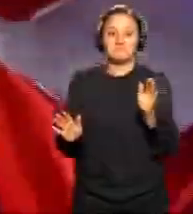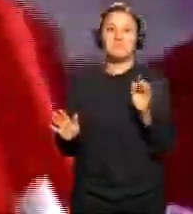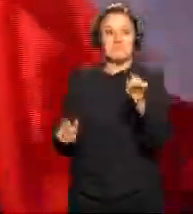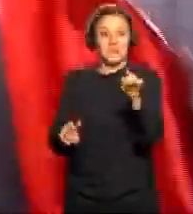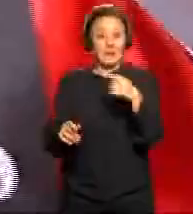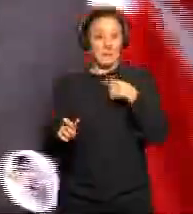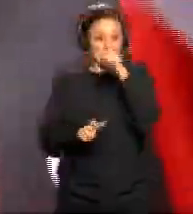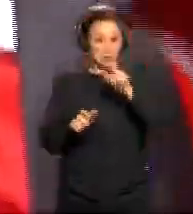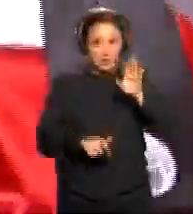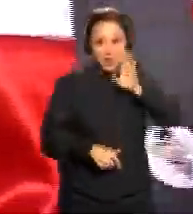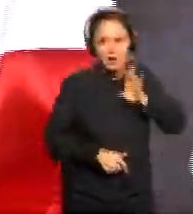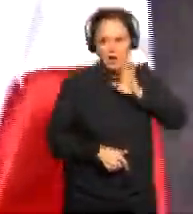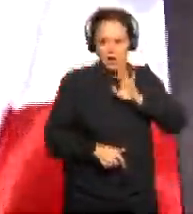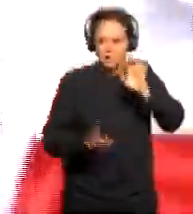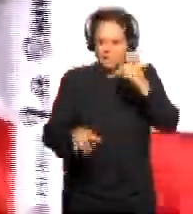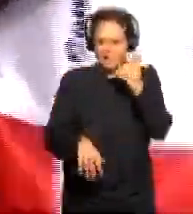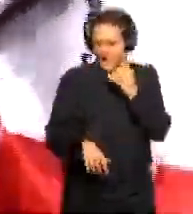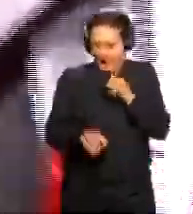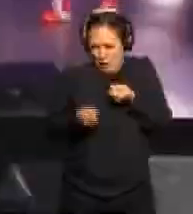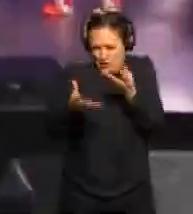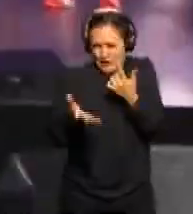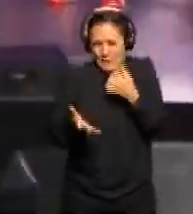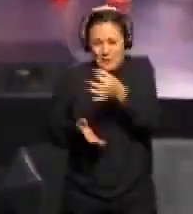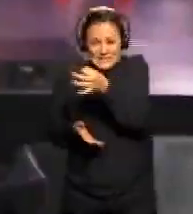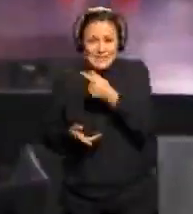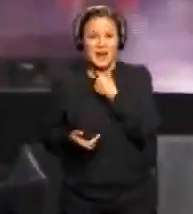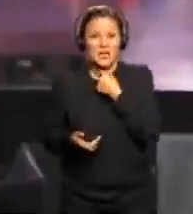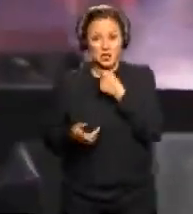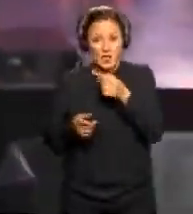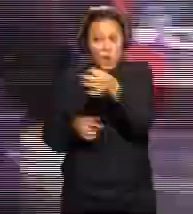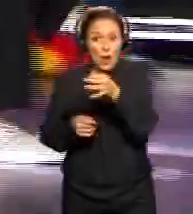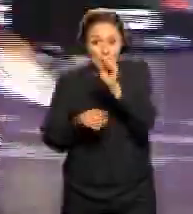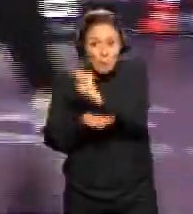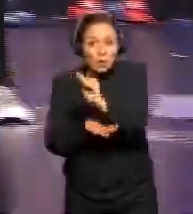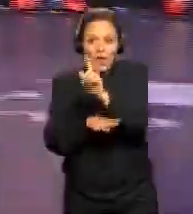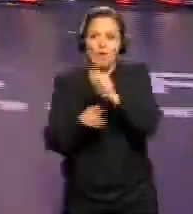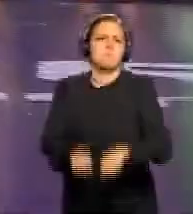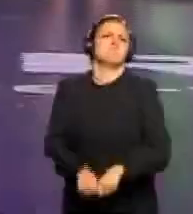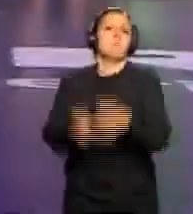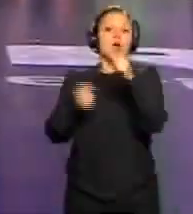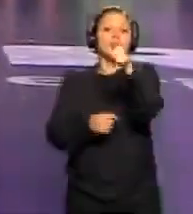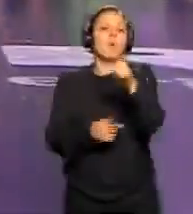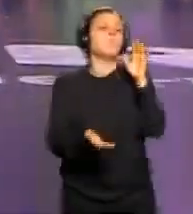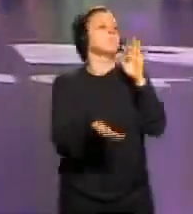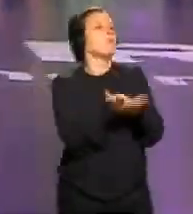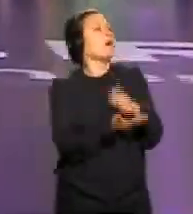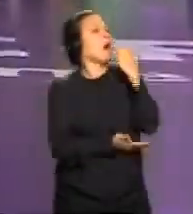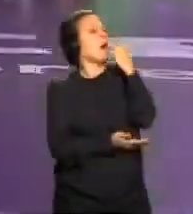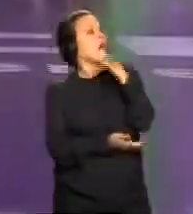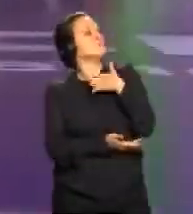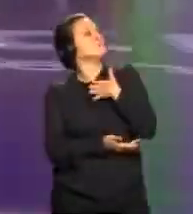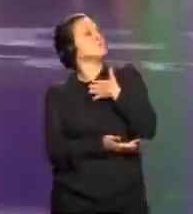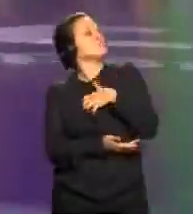Unos delincuentes, por no decir otra cosa, se cargaron un espacio protegido en la graciosa. Y tranquilísimo, oh, oh,